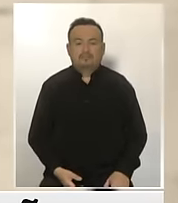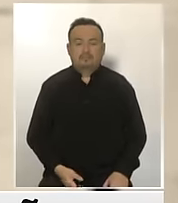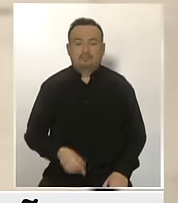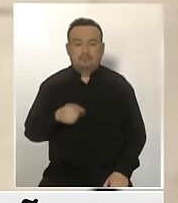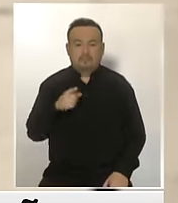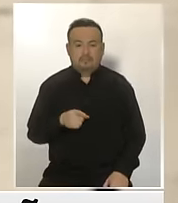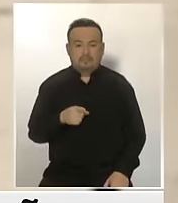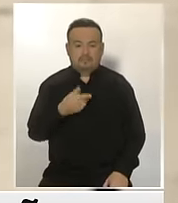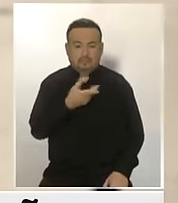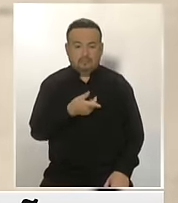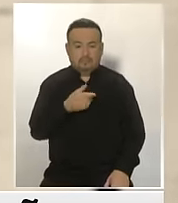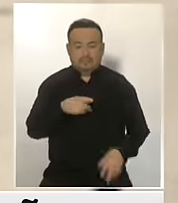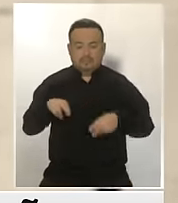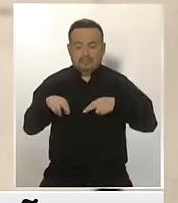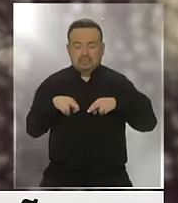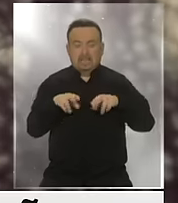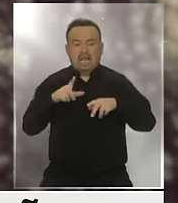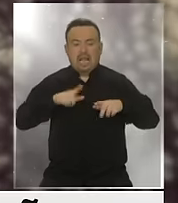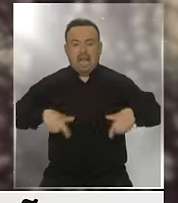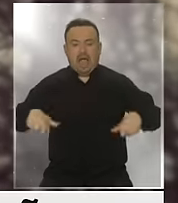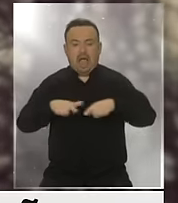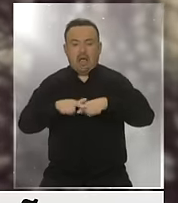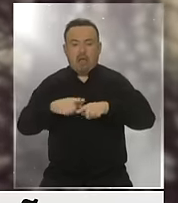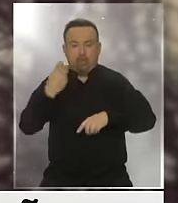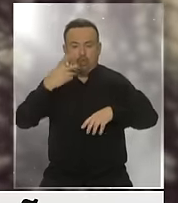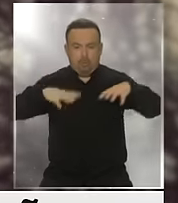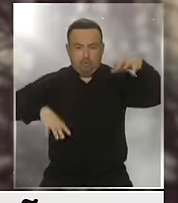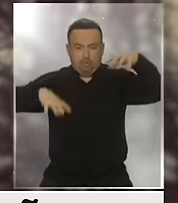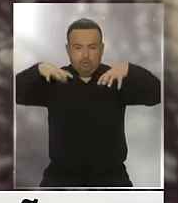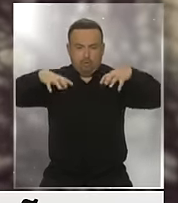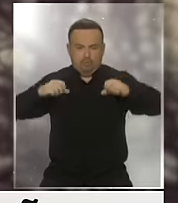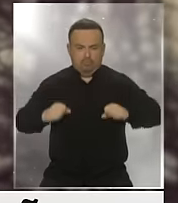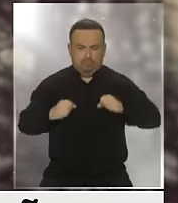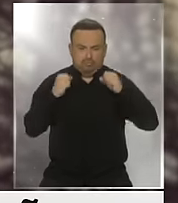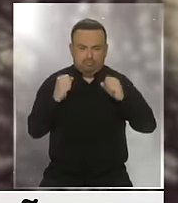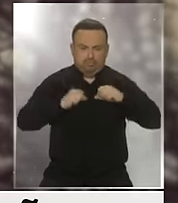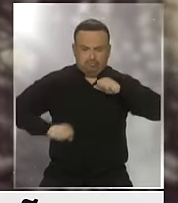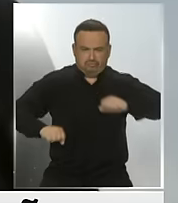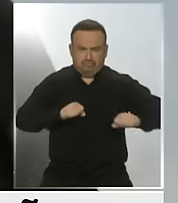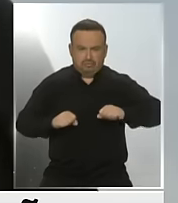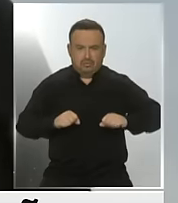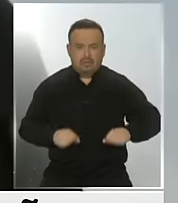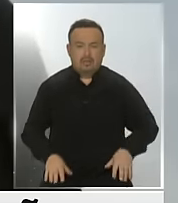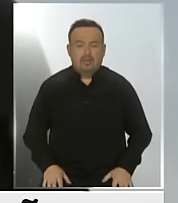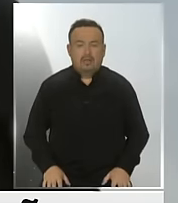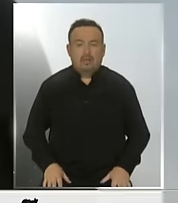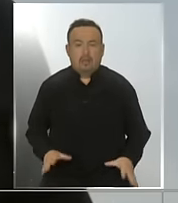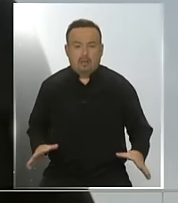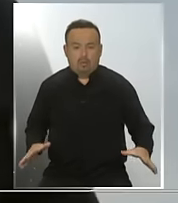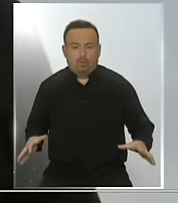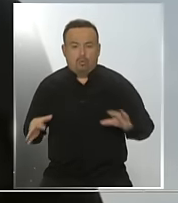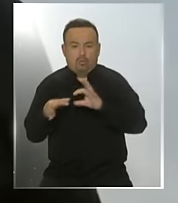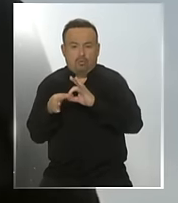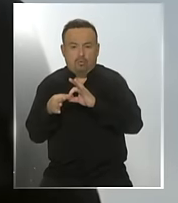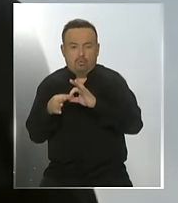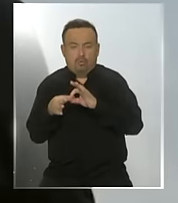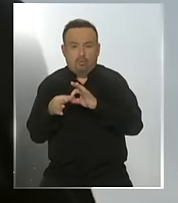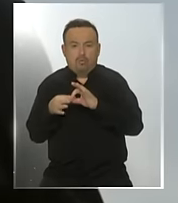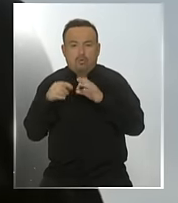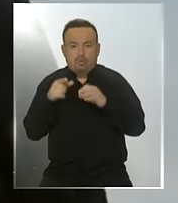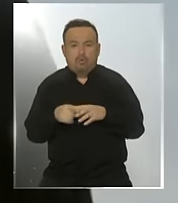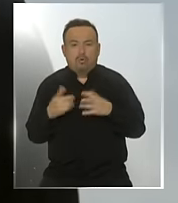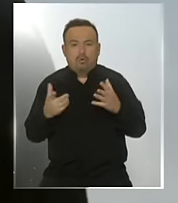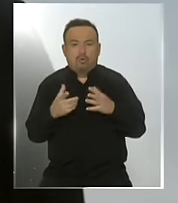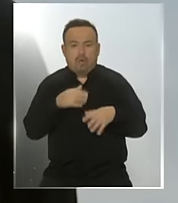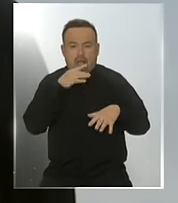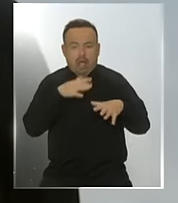El cierre del lago Reyigüe, dos montañas que con la potencia del movimiento terrestre se unieron, se juntaron y